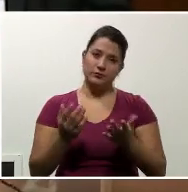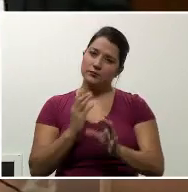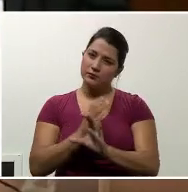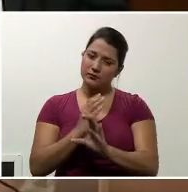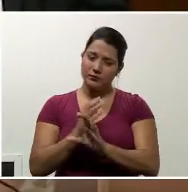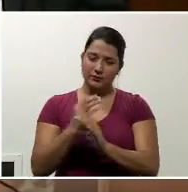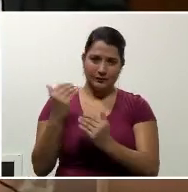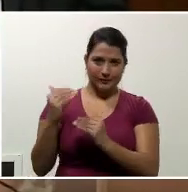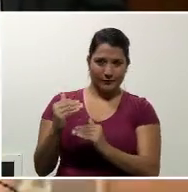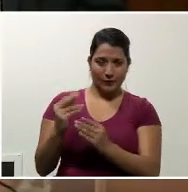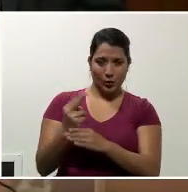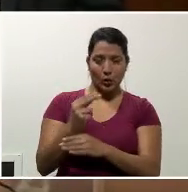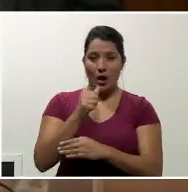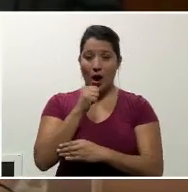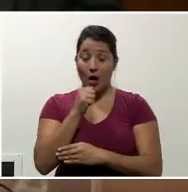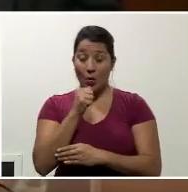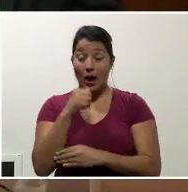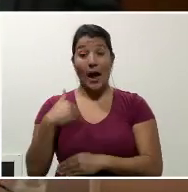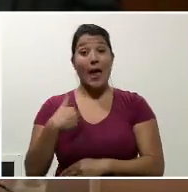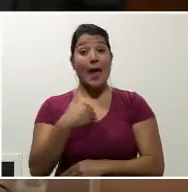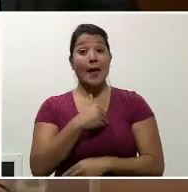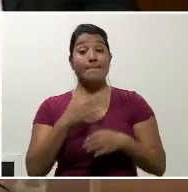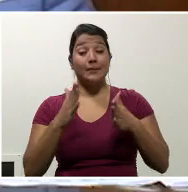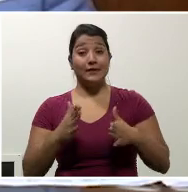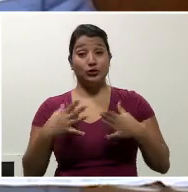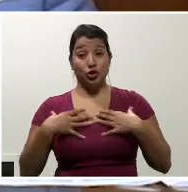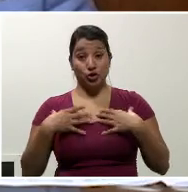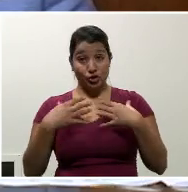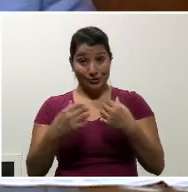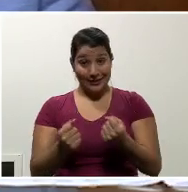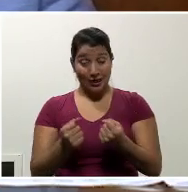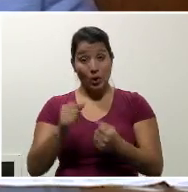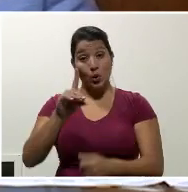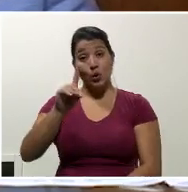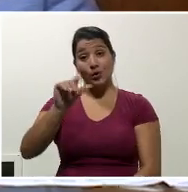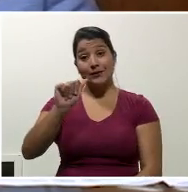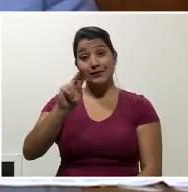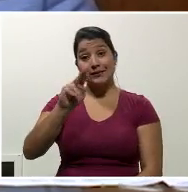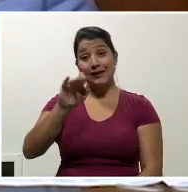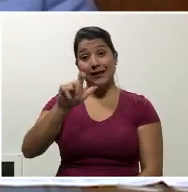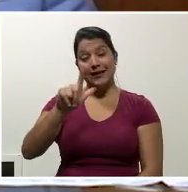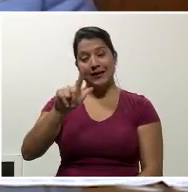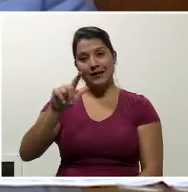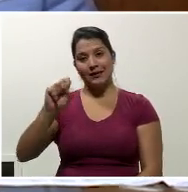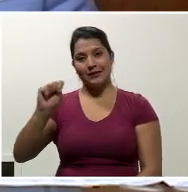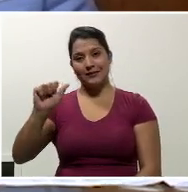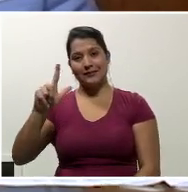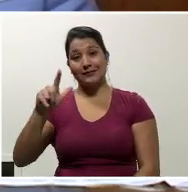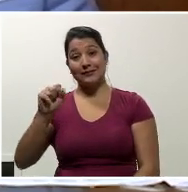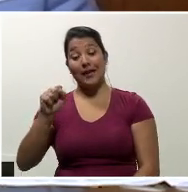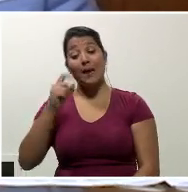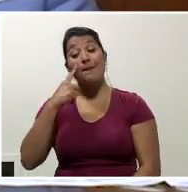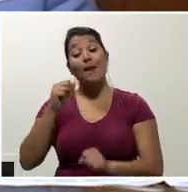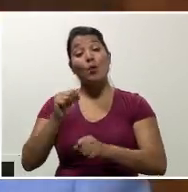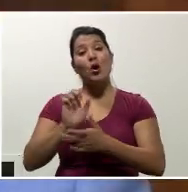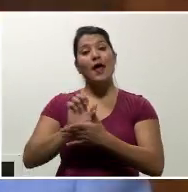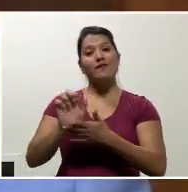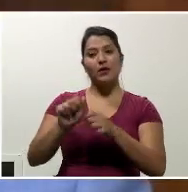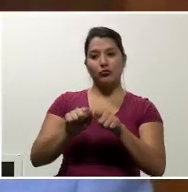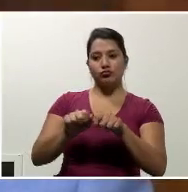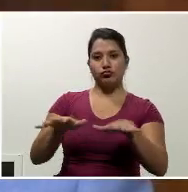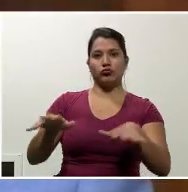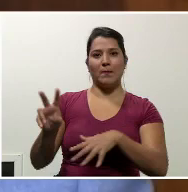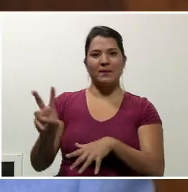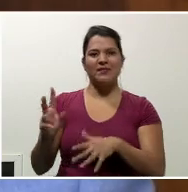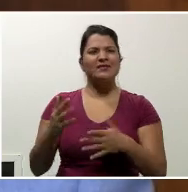de prensa, el ministro de Salud, Daniel Salas, indicó que para prevenir la rápida propagación del COVID-19 es